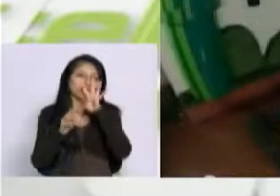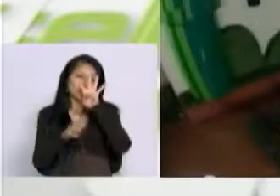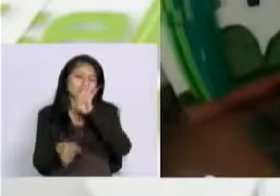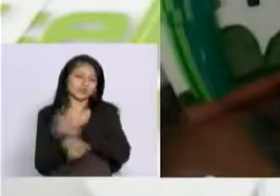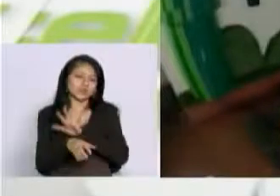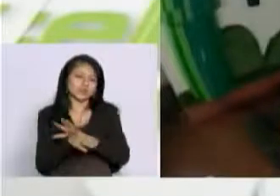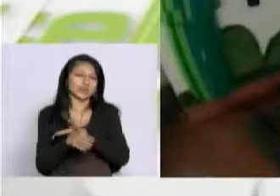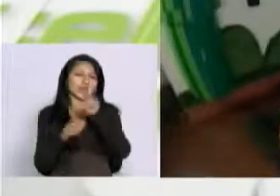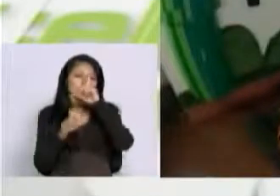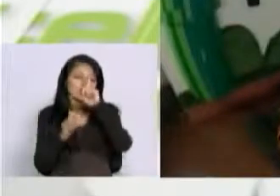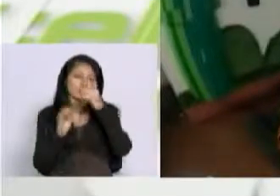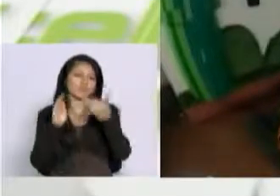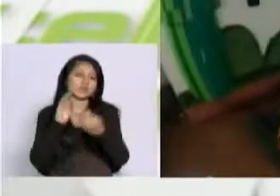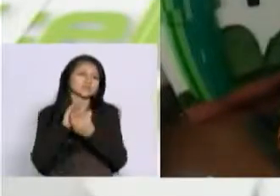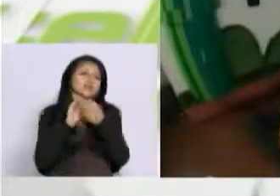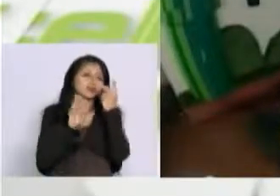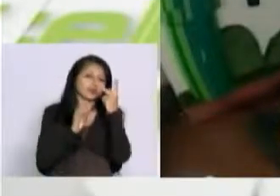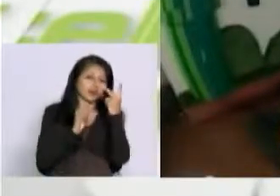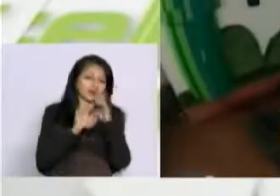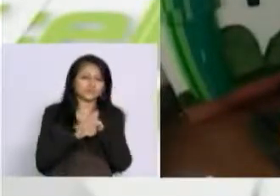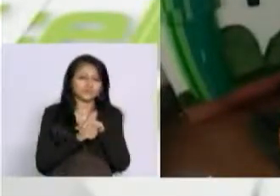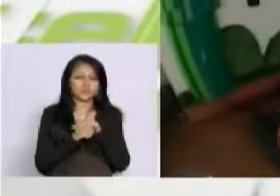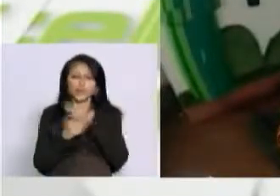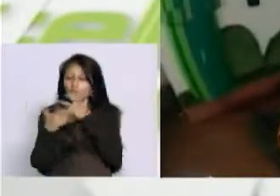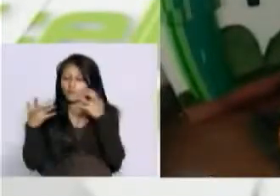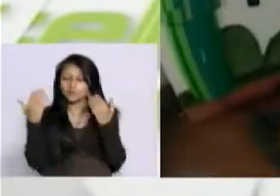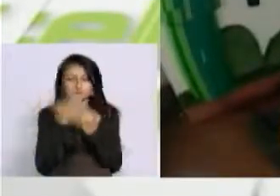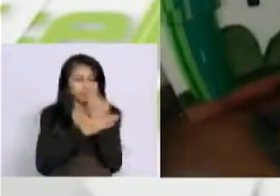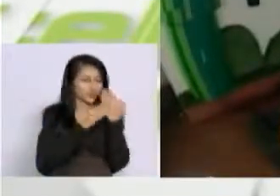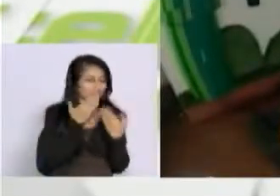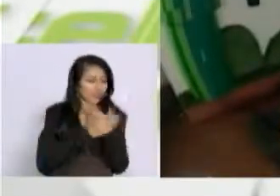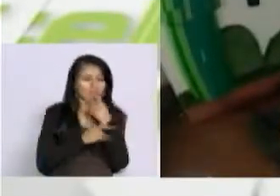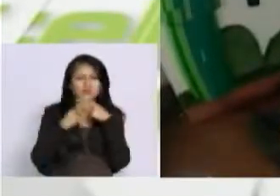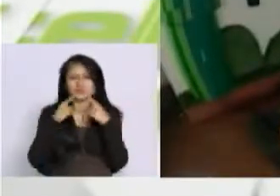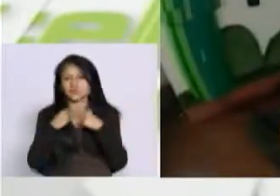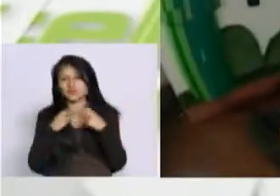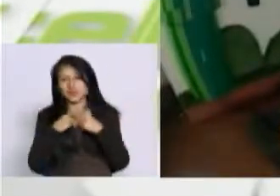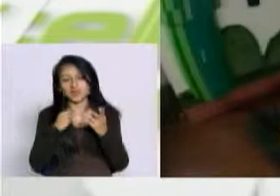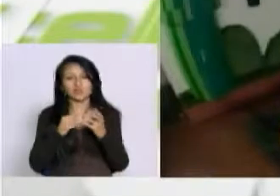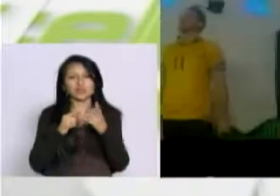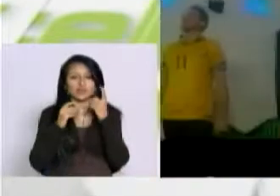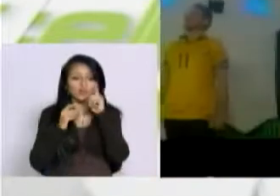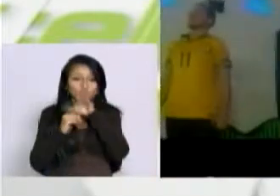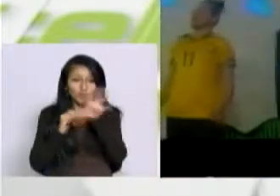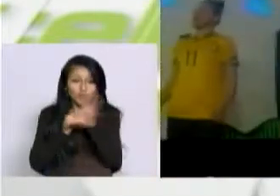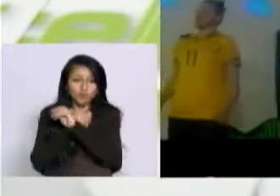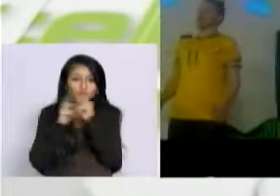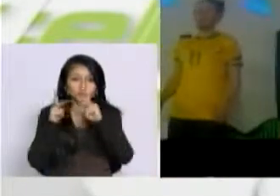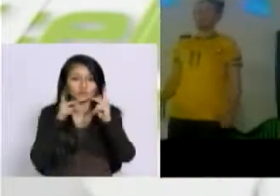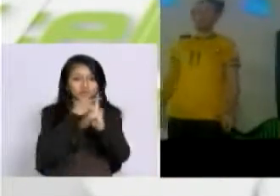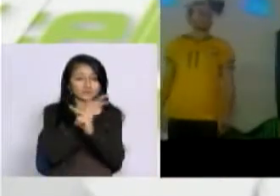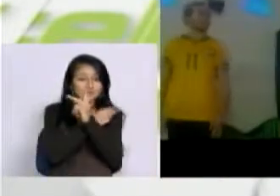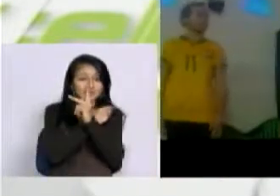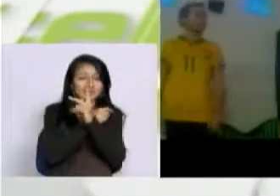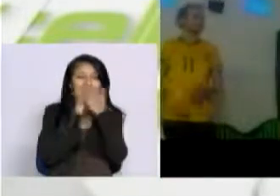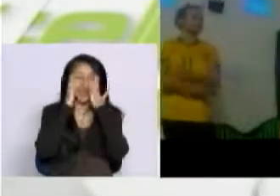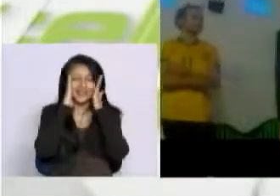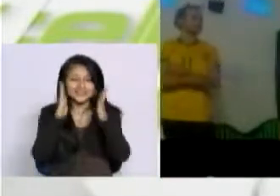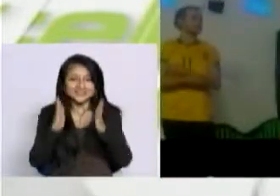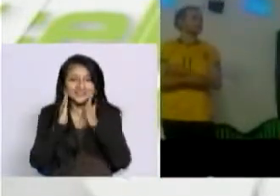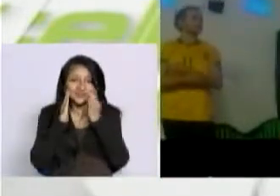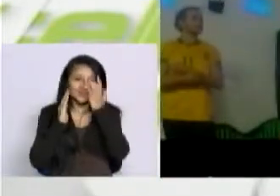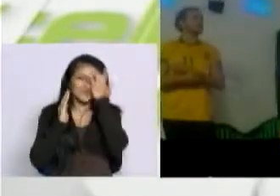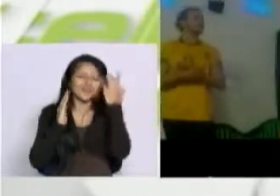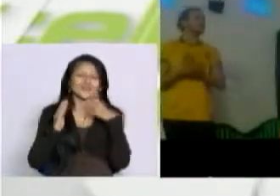secciones, nuevo set, más interactividad, o sea que tienen que estar muy pendientes de hashtag, porque lo que se viene